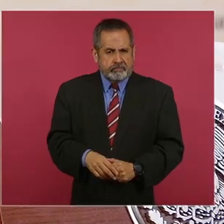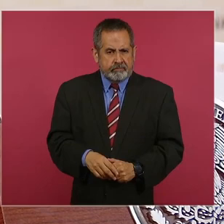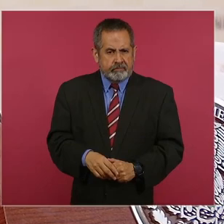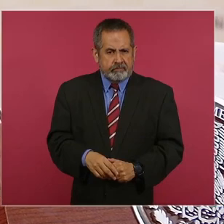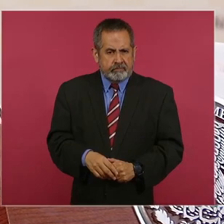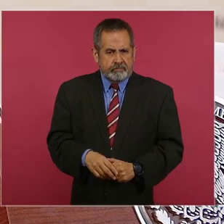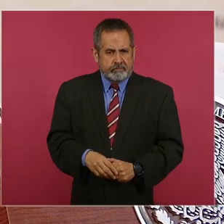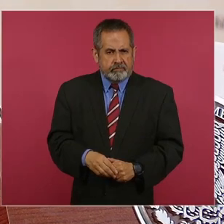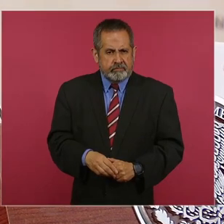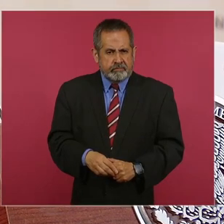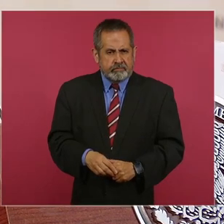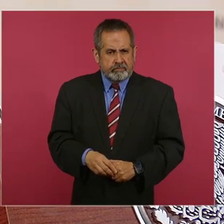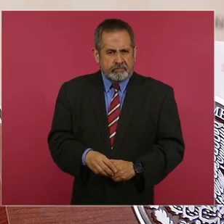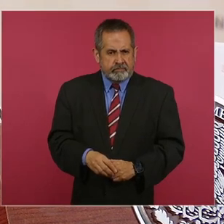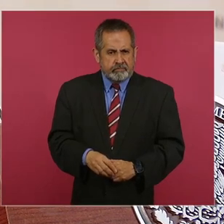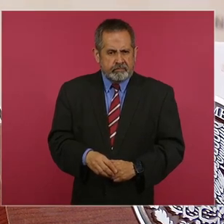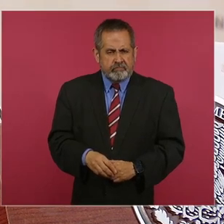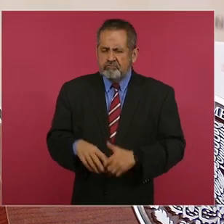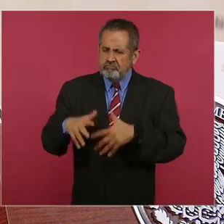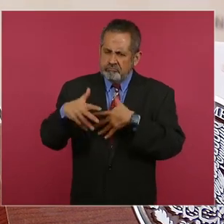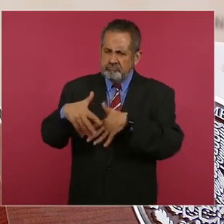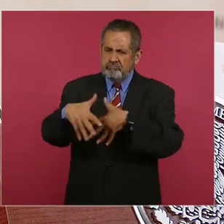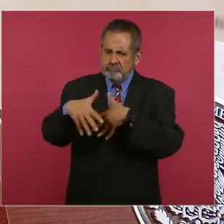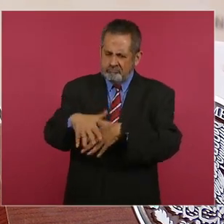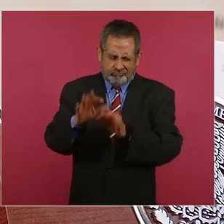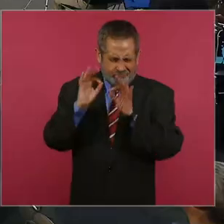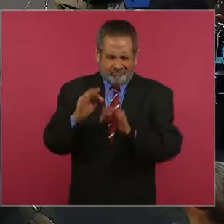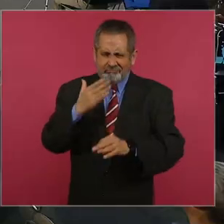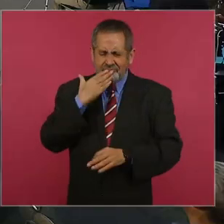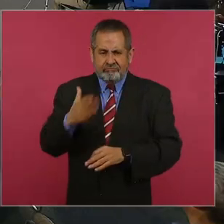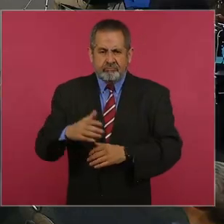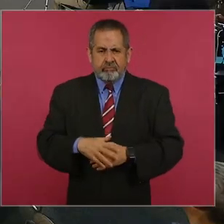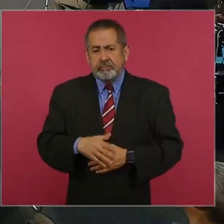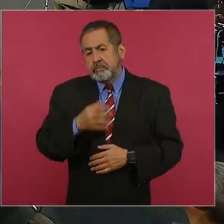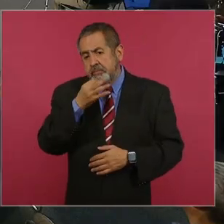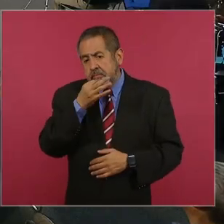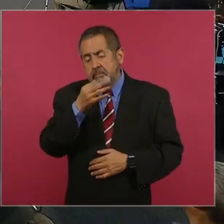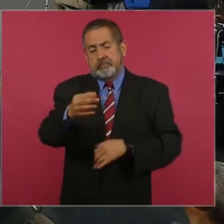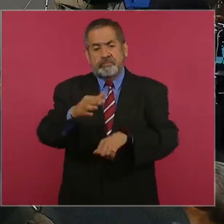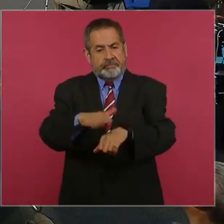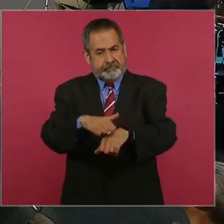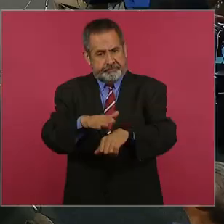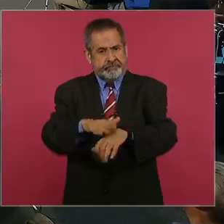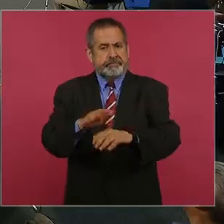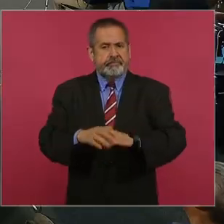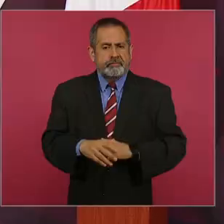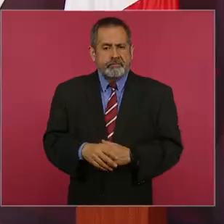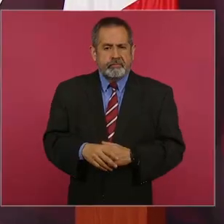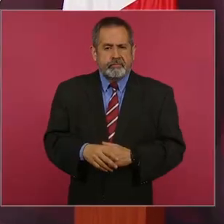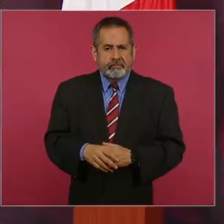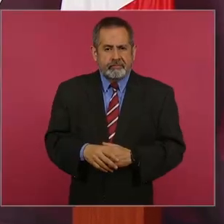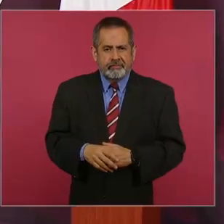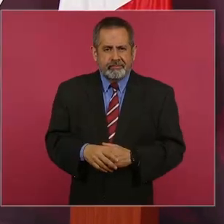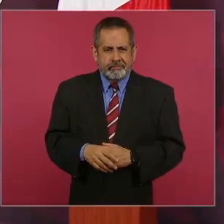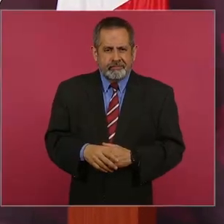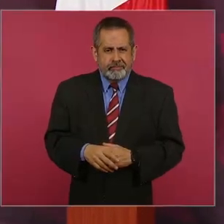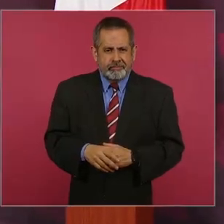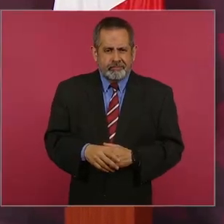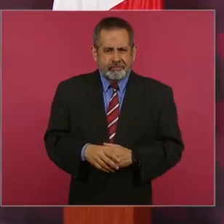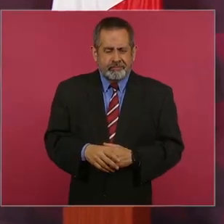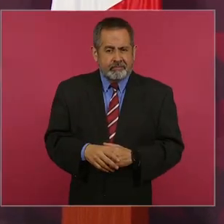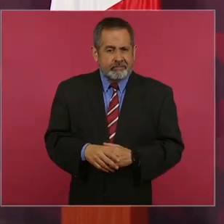pues un buen desfile de una vez les adelanto no se mueve ningún